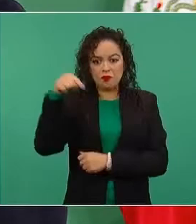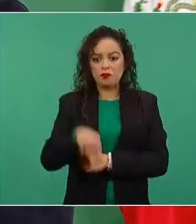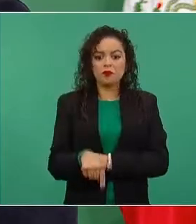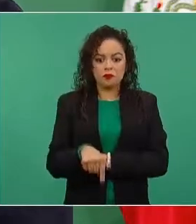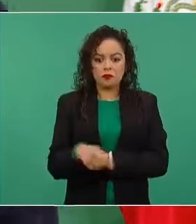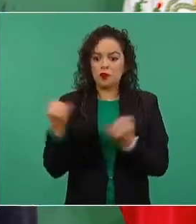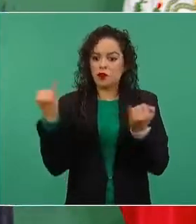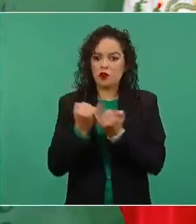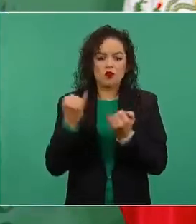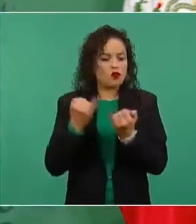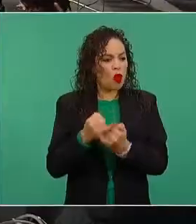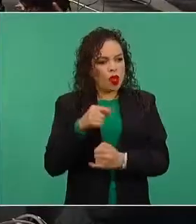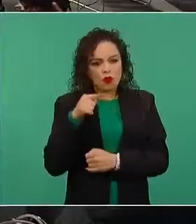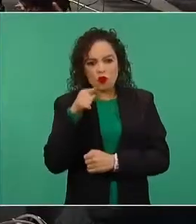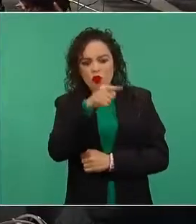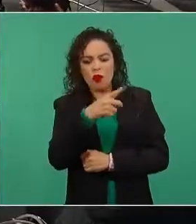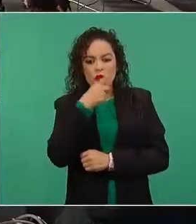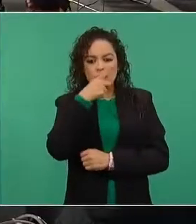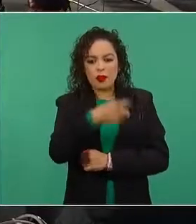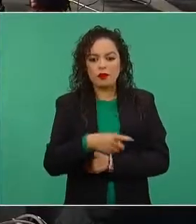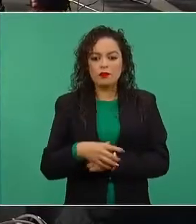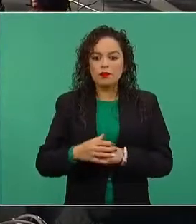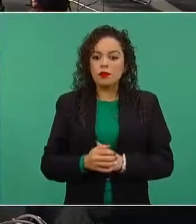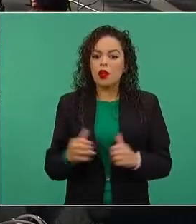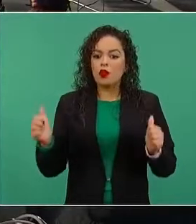como tú lo dices, con los aviones de